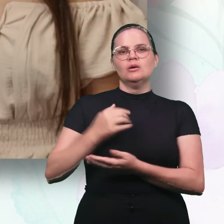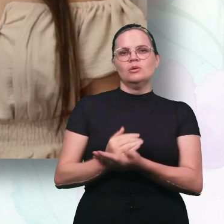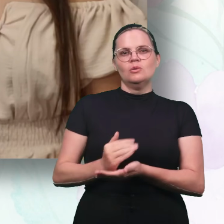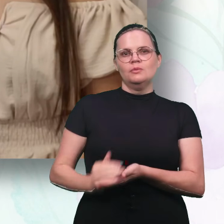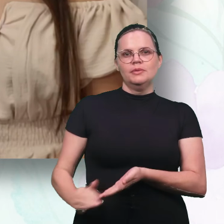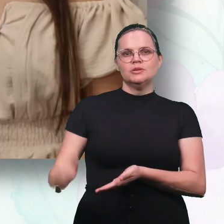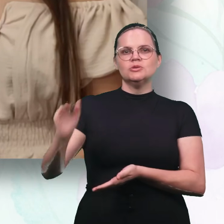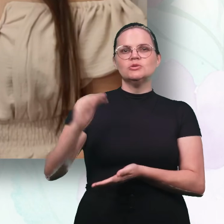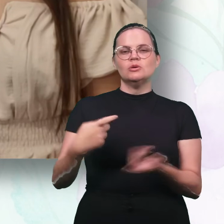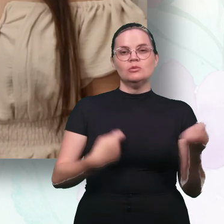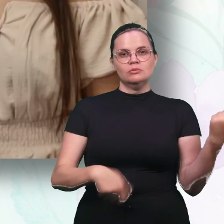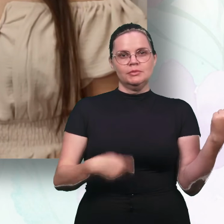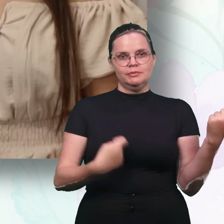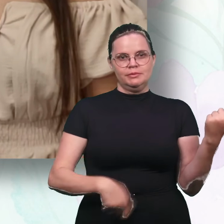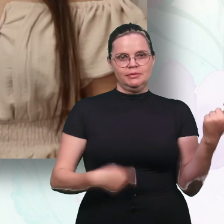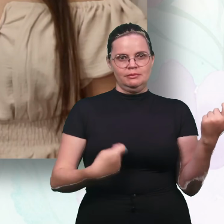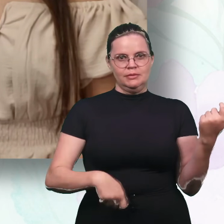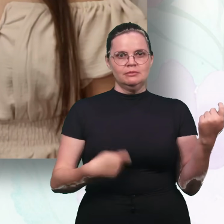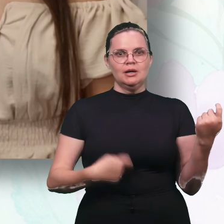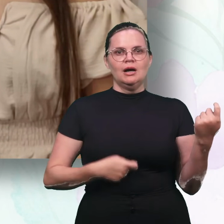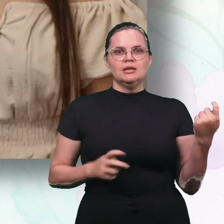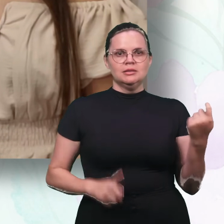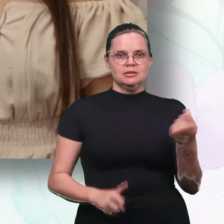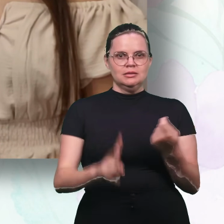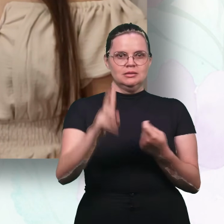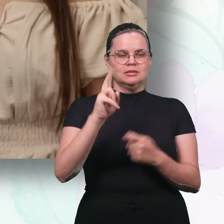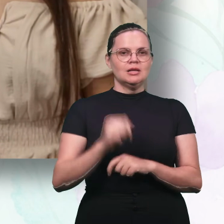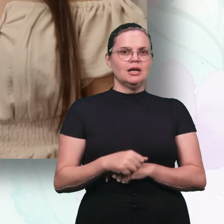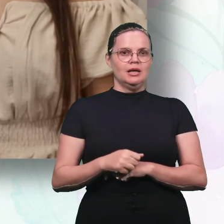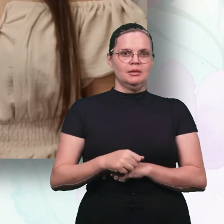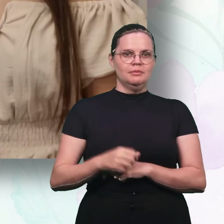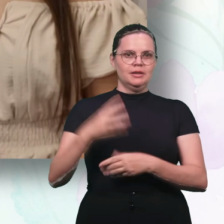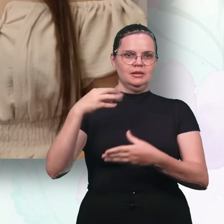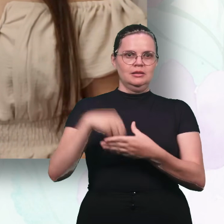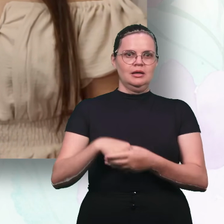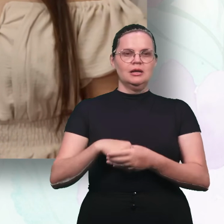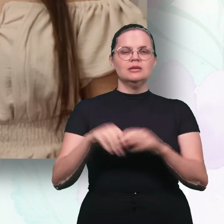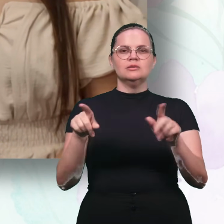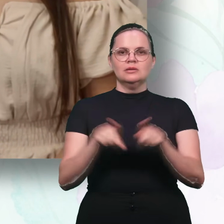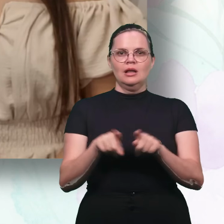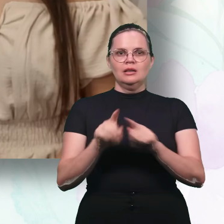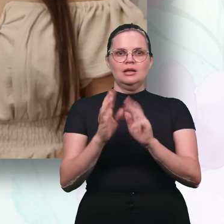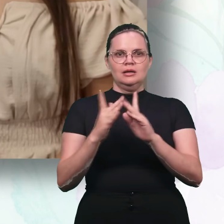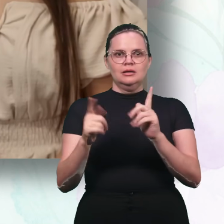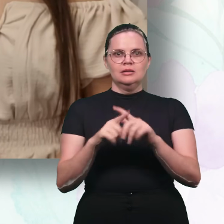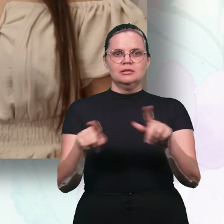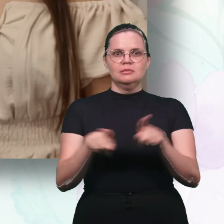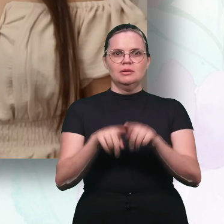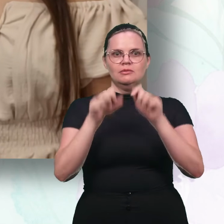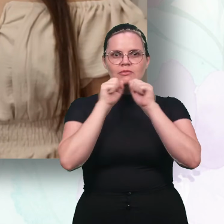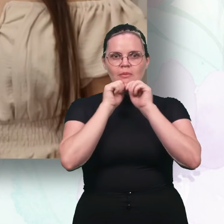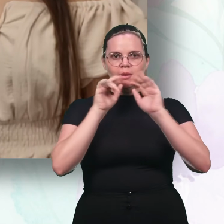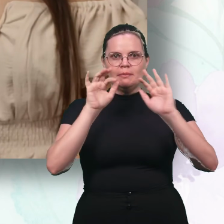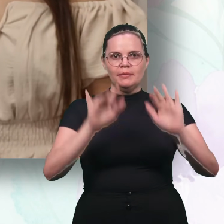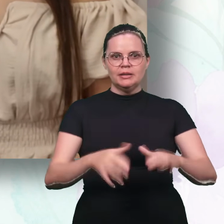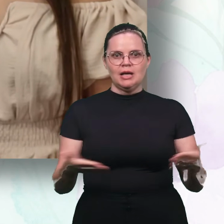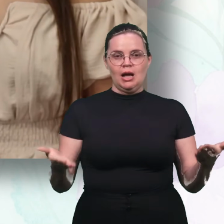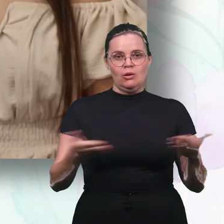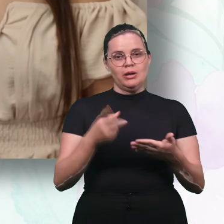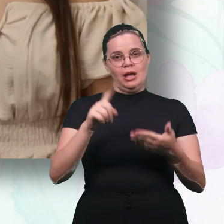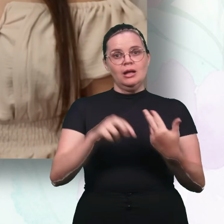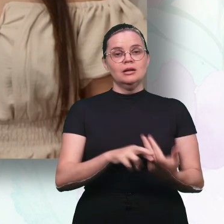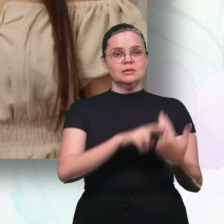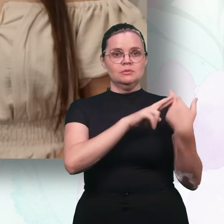con el instrumento, siendo instrumentista durante un buen tiempo, con la bendición de Dios que ahora está al frente del grupo